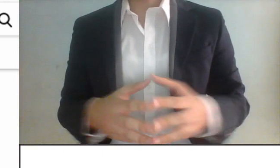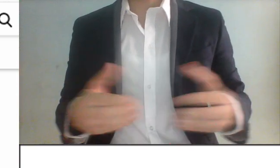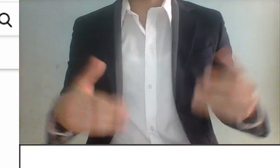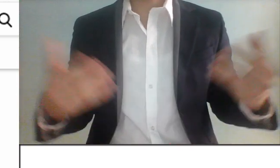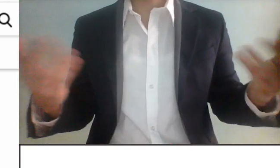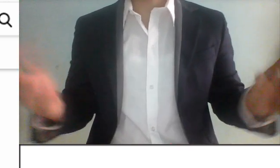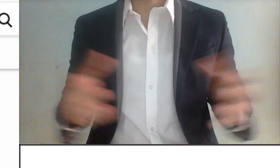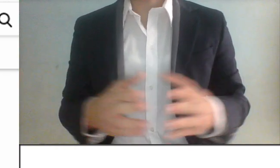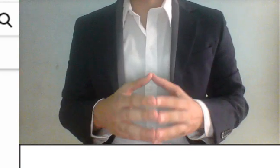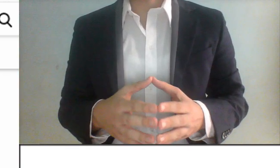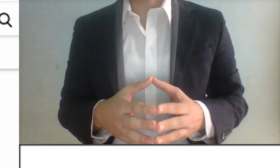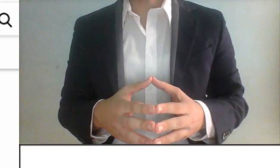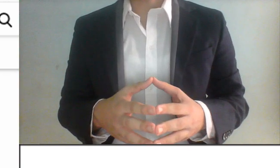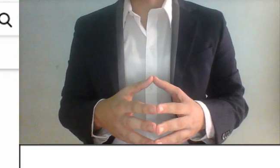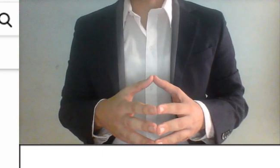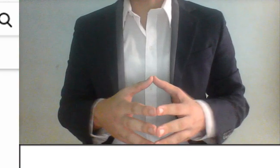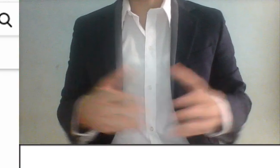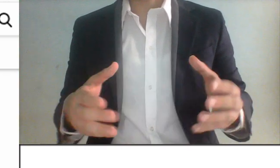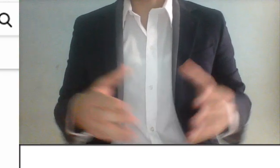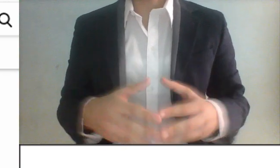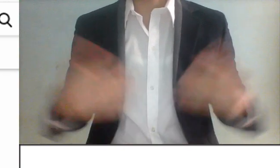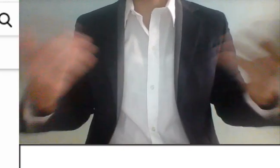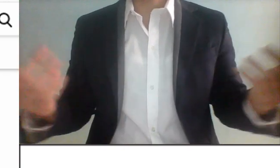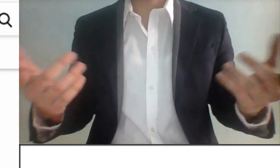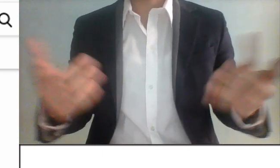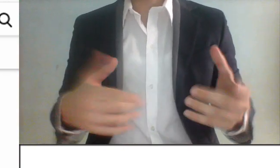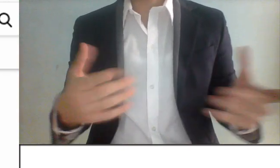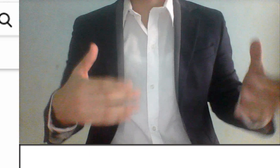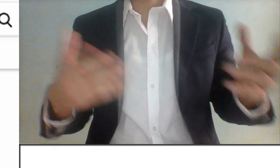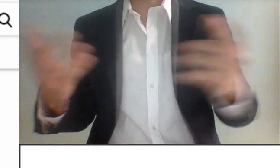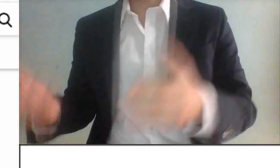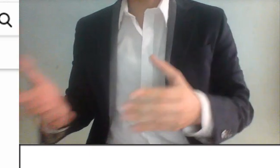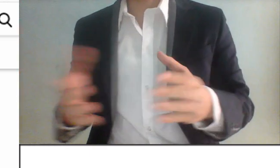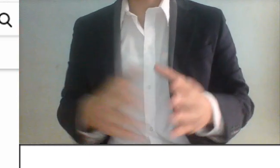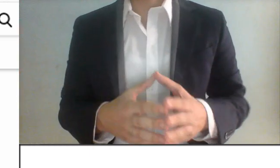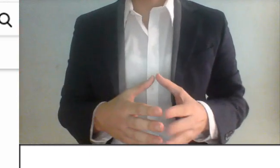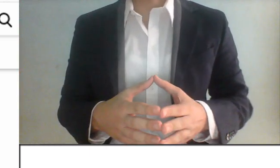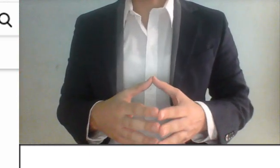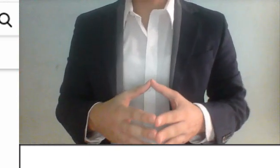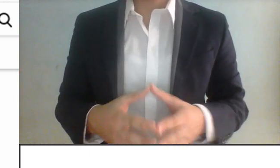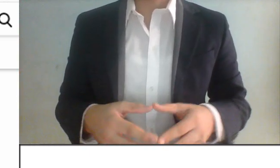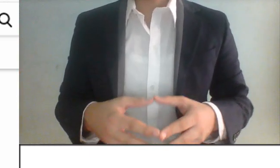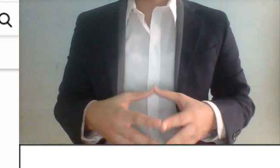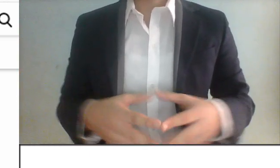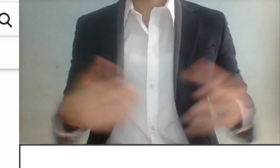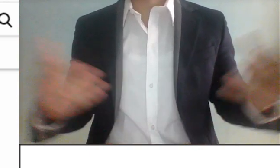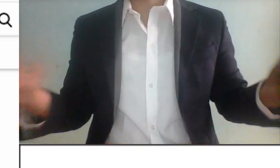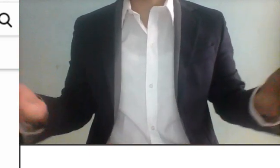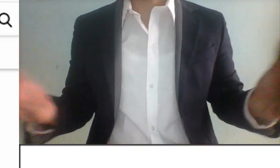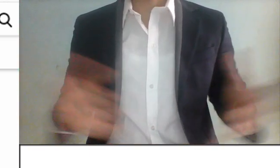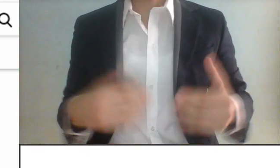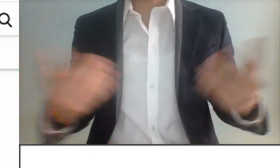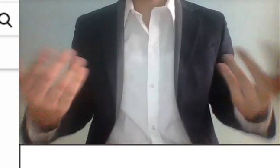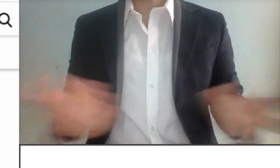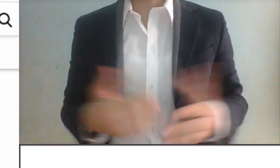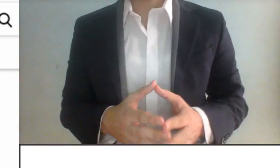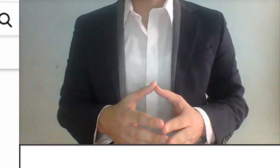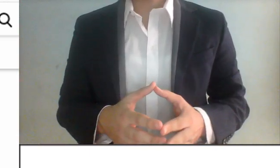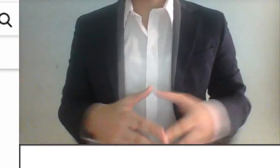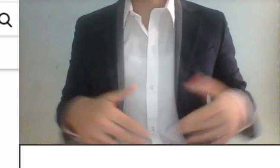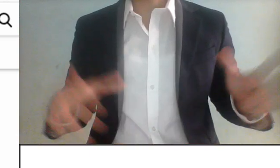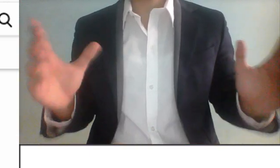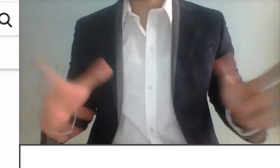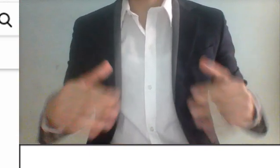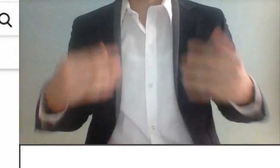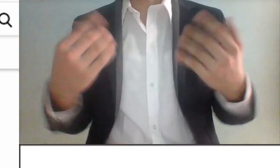si hay pues algunas indagatorias por organizar por prácticamente la dea sobre un gobernador que es panista el cual imagino que también dirá que es persecución